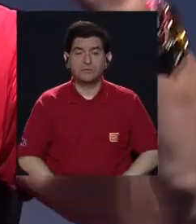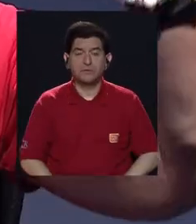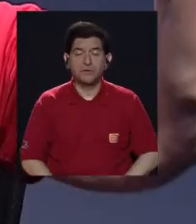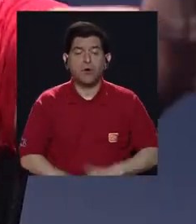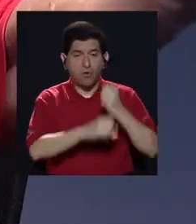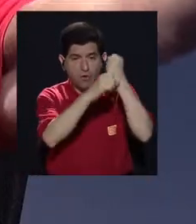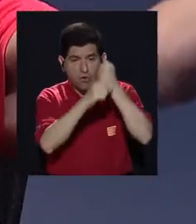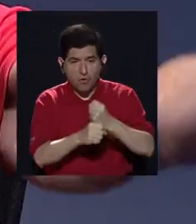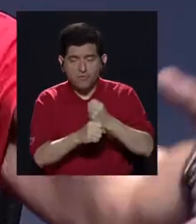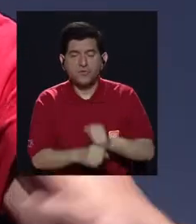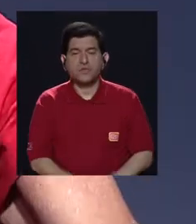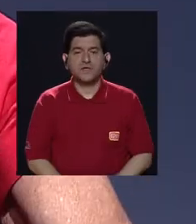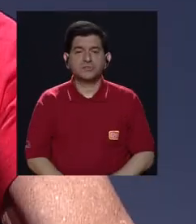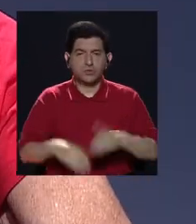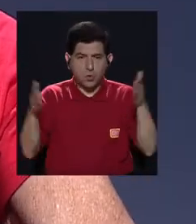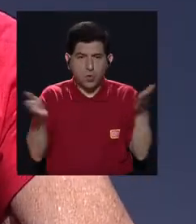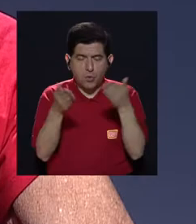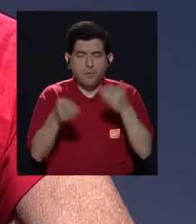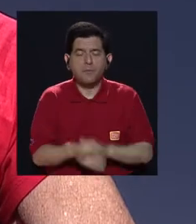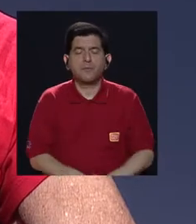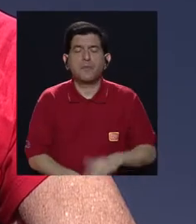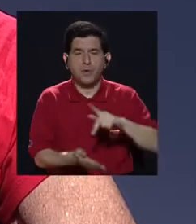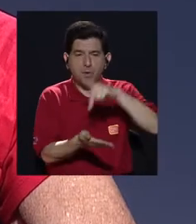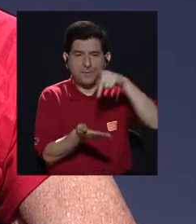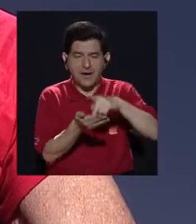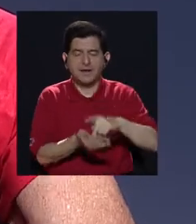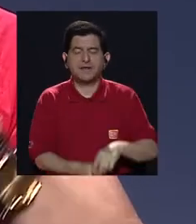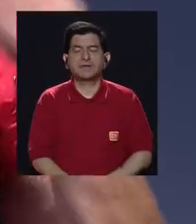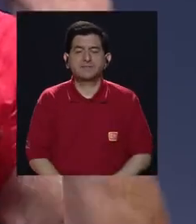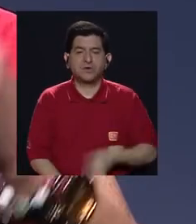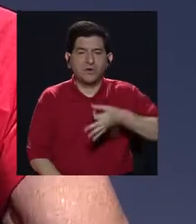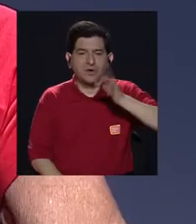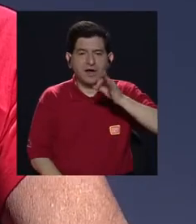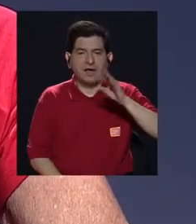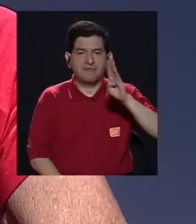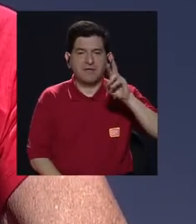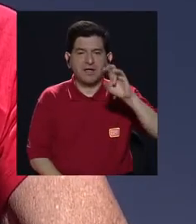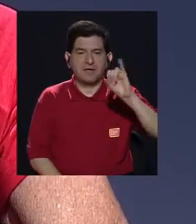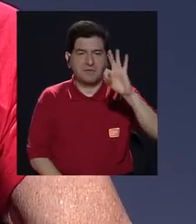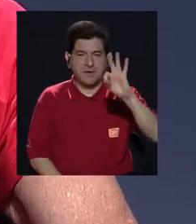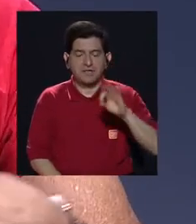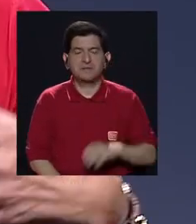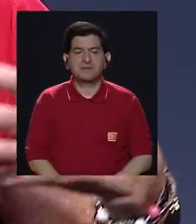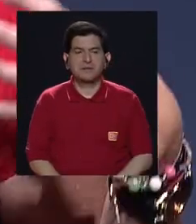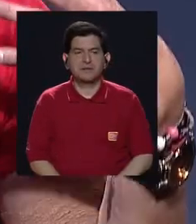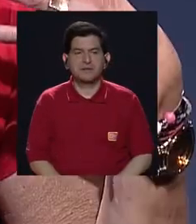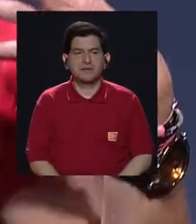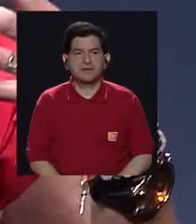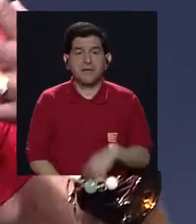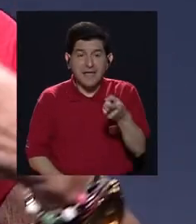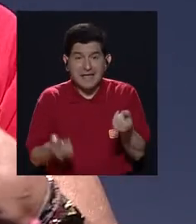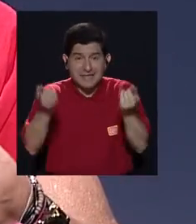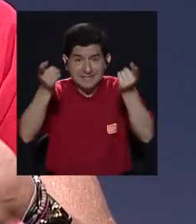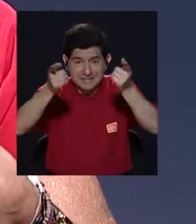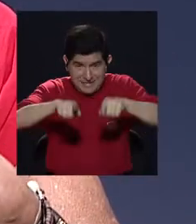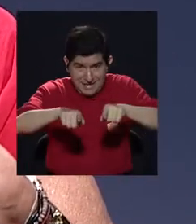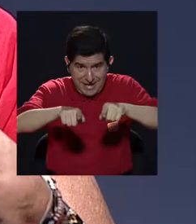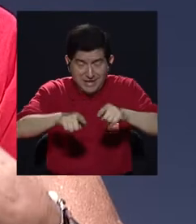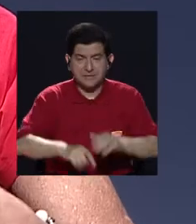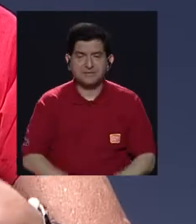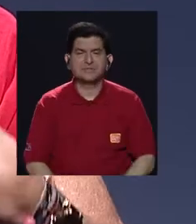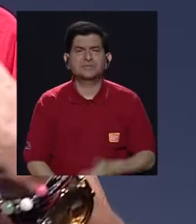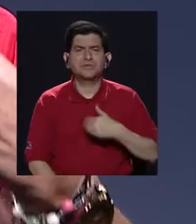una fundación de pro parques con un café britt que ahí estoy yo ayudando o sea